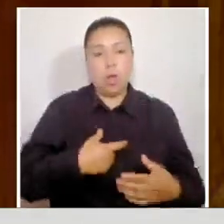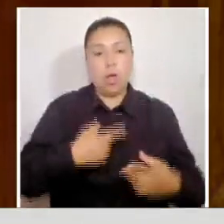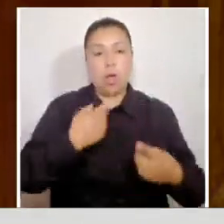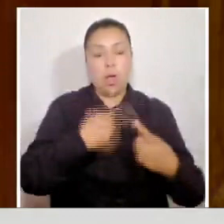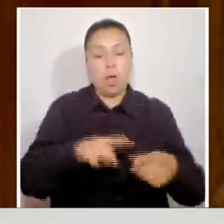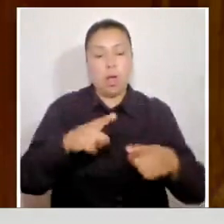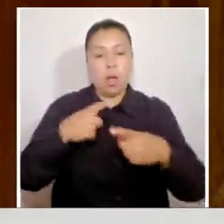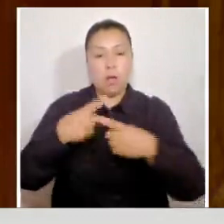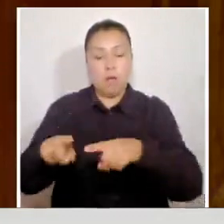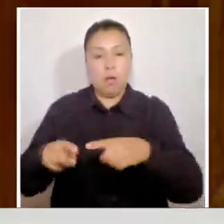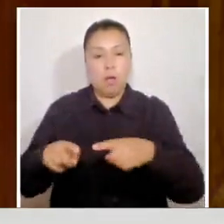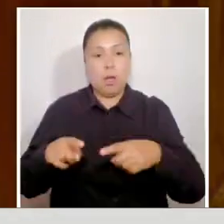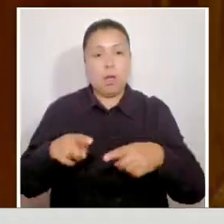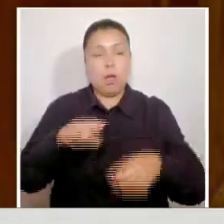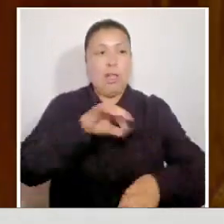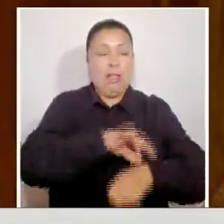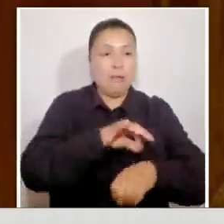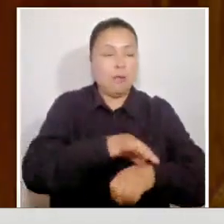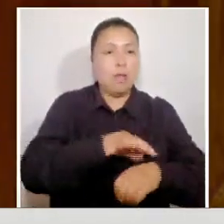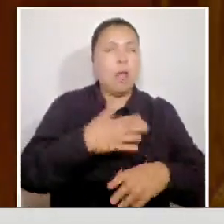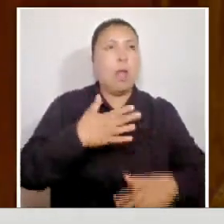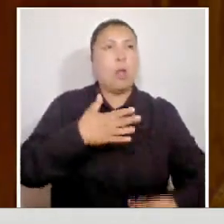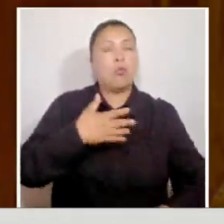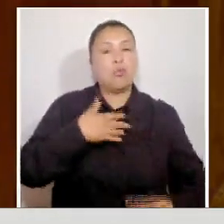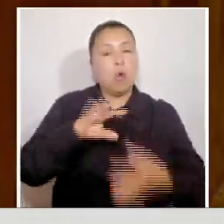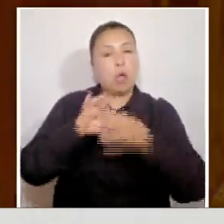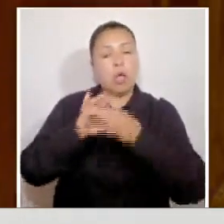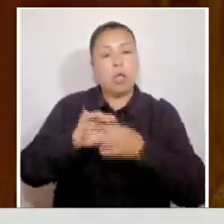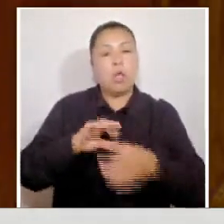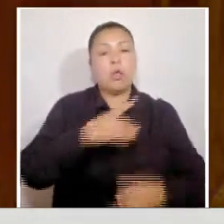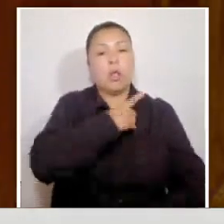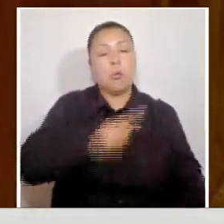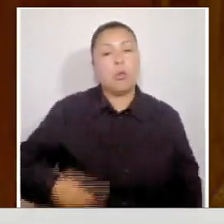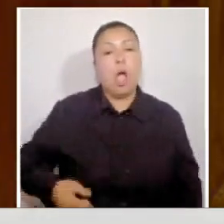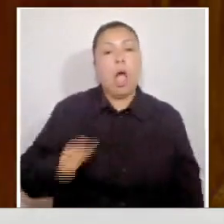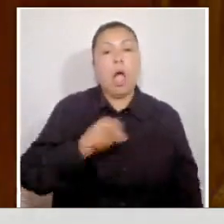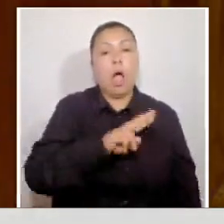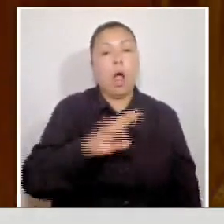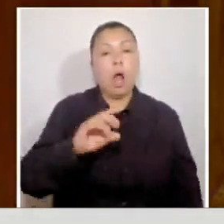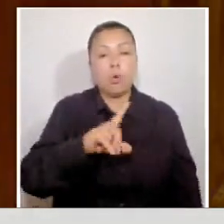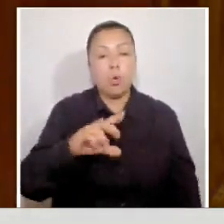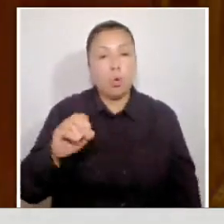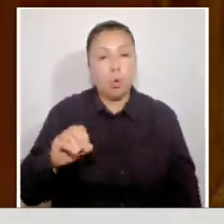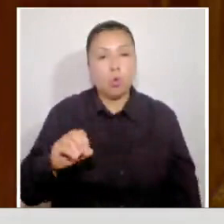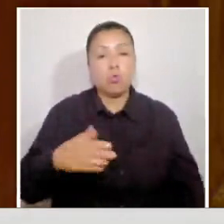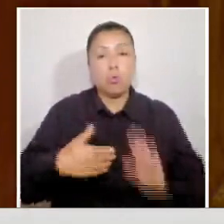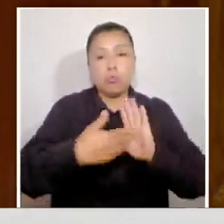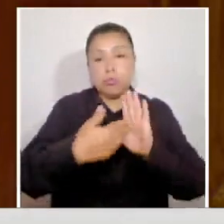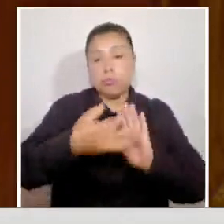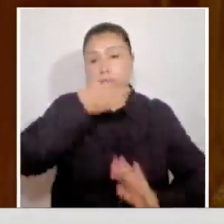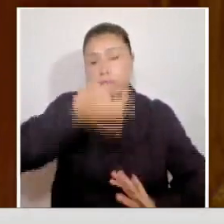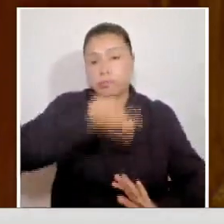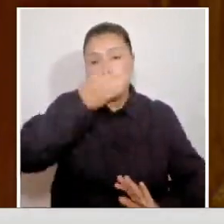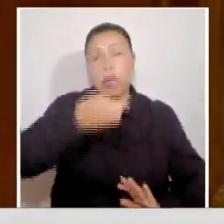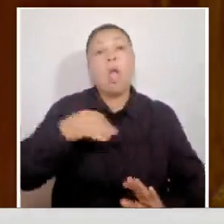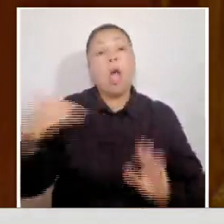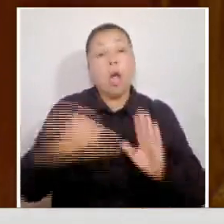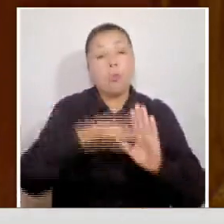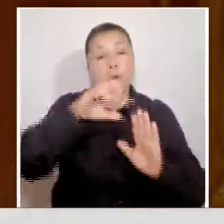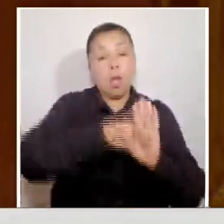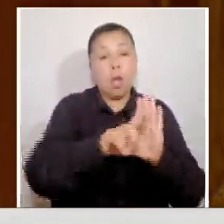que le agradezco al diputado royo que la presentó y a las personas que son partidarias de esta ley porque